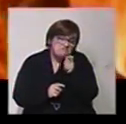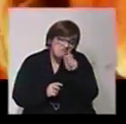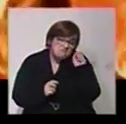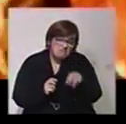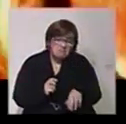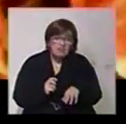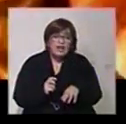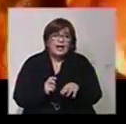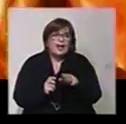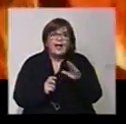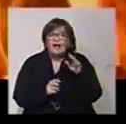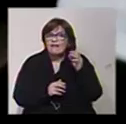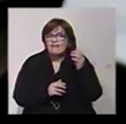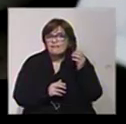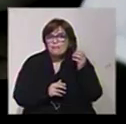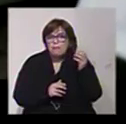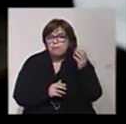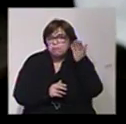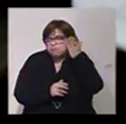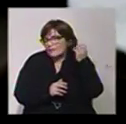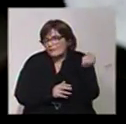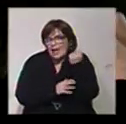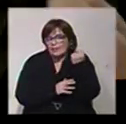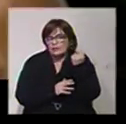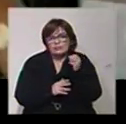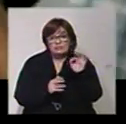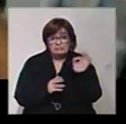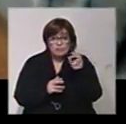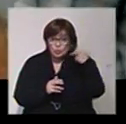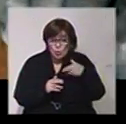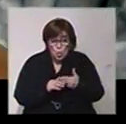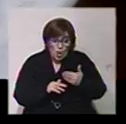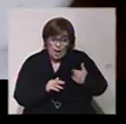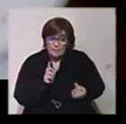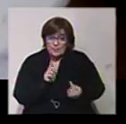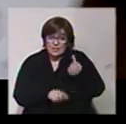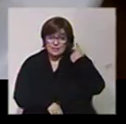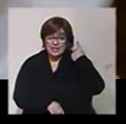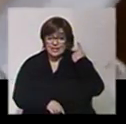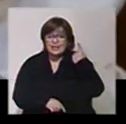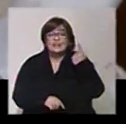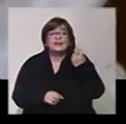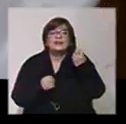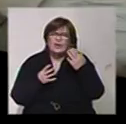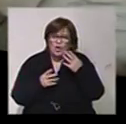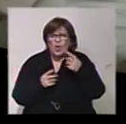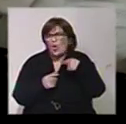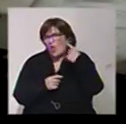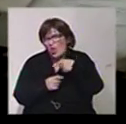o con personalidades demasiado destacadas, digamos, porque sí había hecho otras y